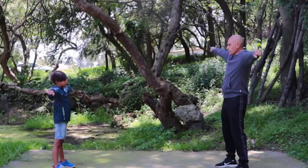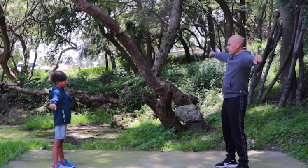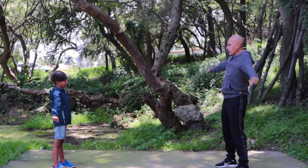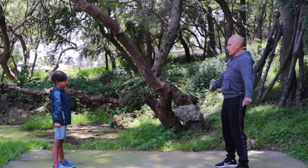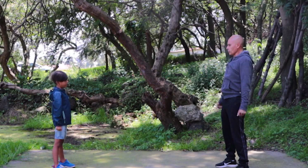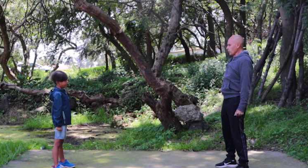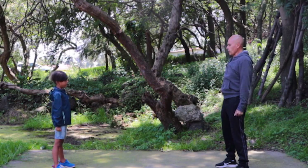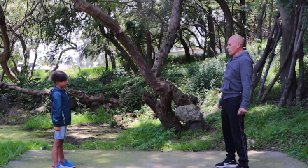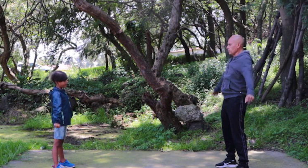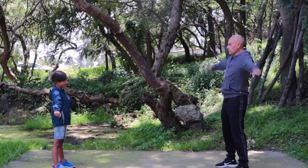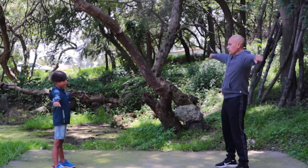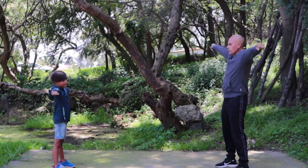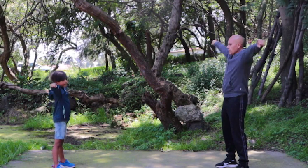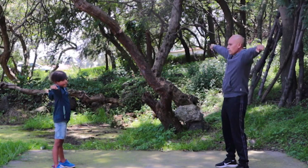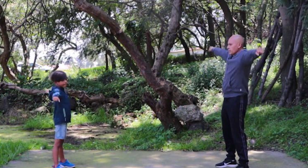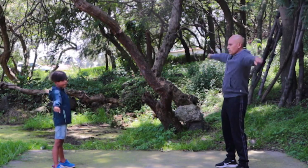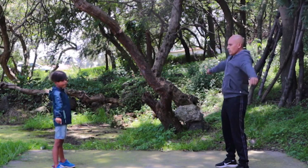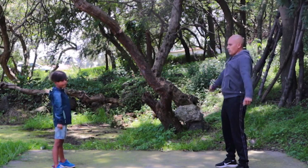ahí, exacto, ahí.